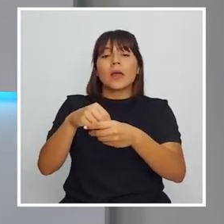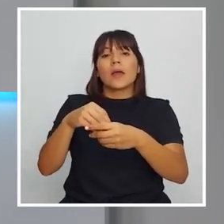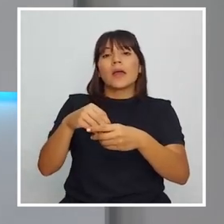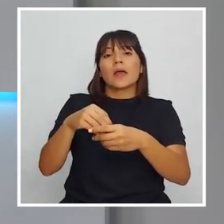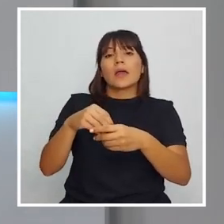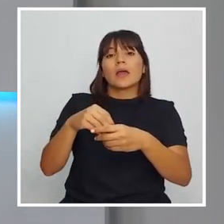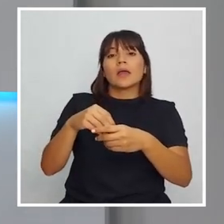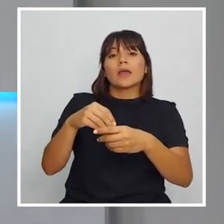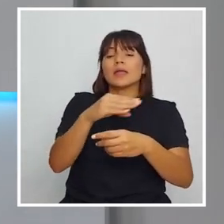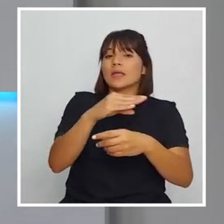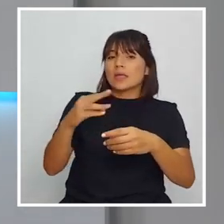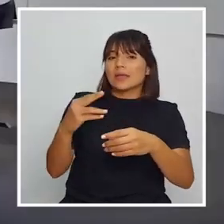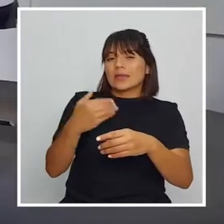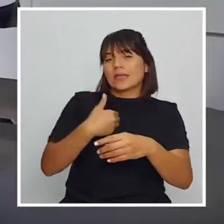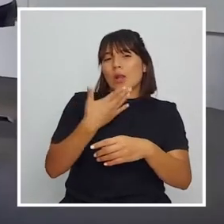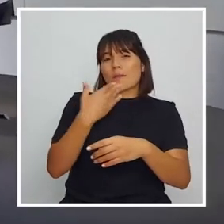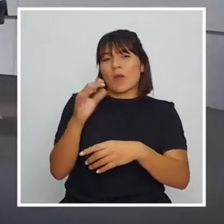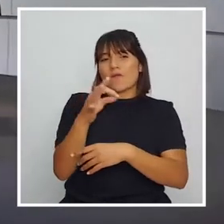manera para este diciembre.